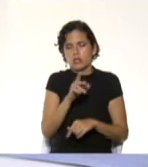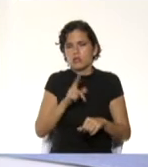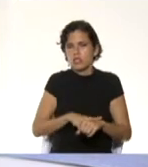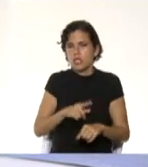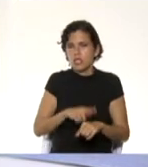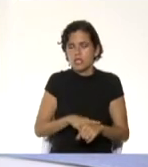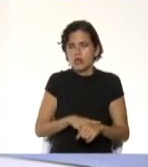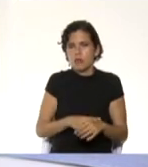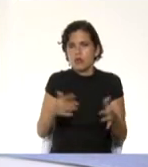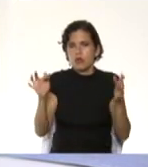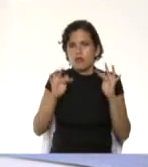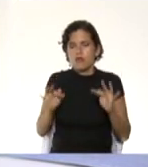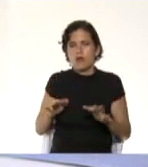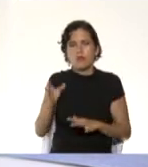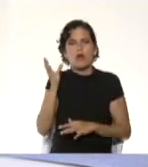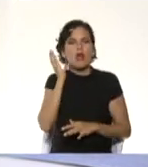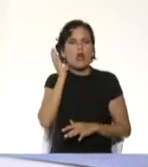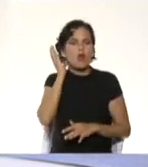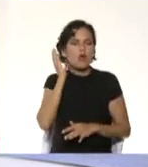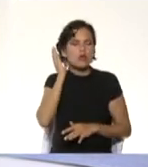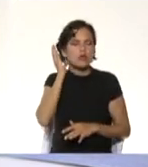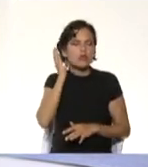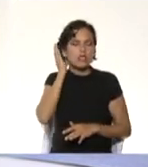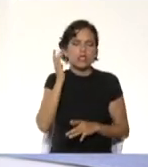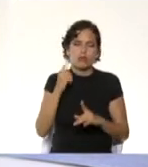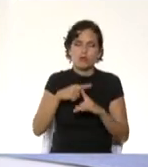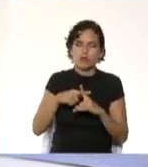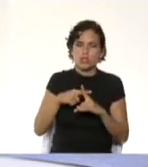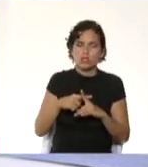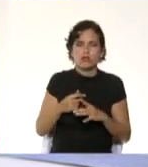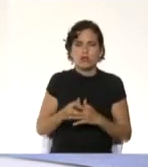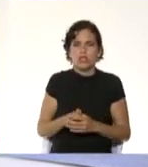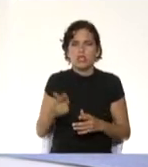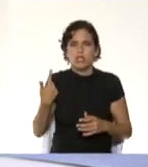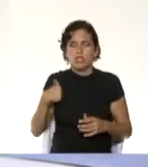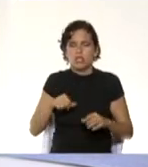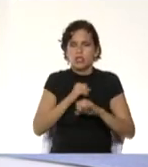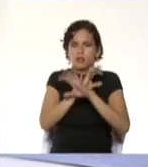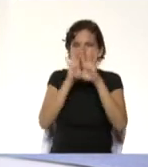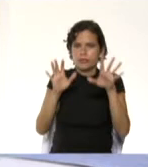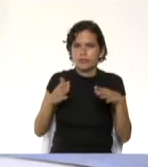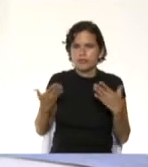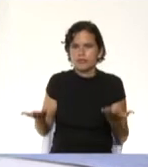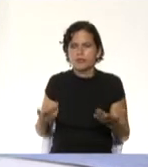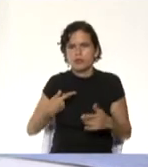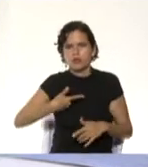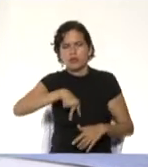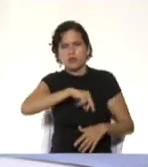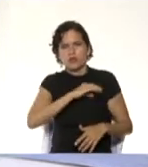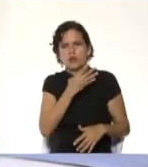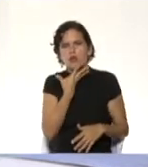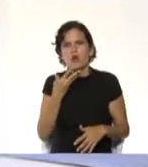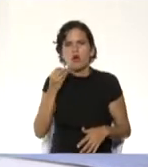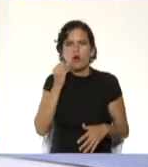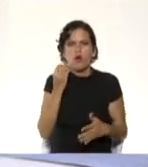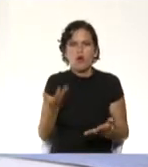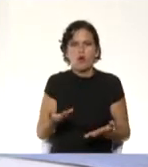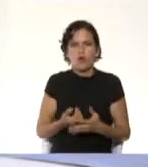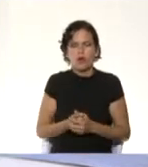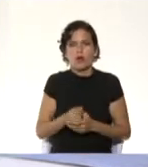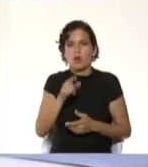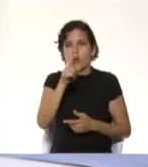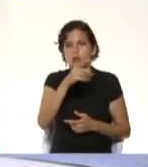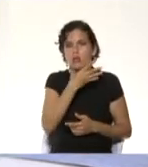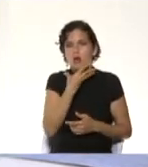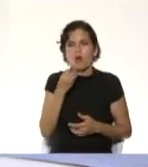a recrearnos, pero utilizando ese tiempo de una manera consciente y positiva. Teniendo en